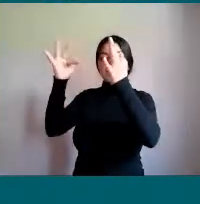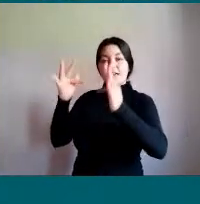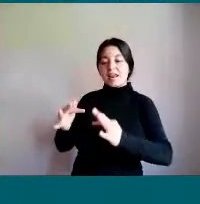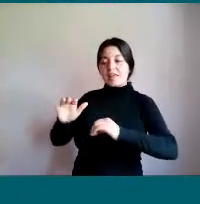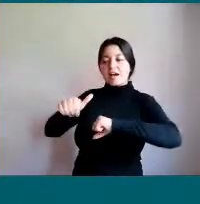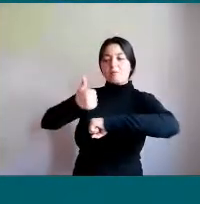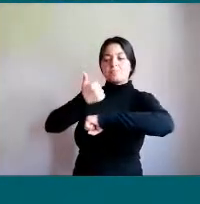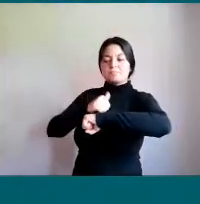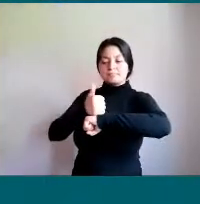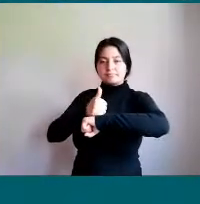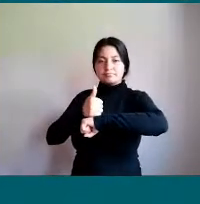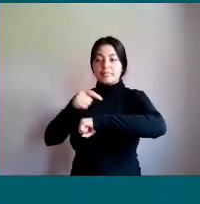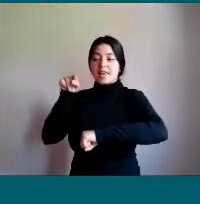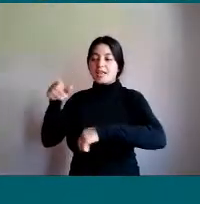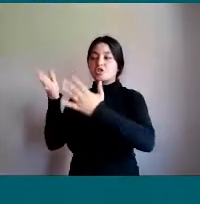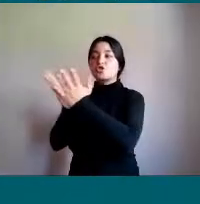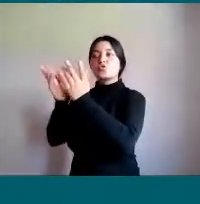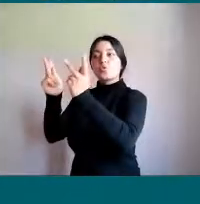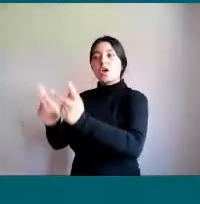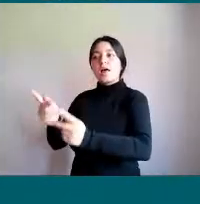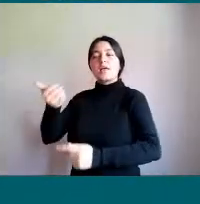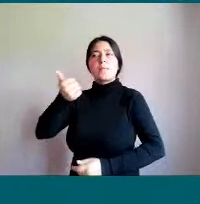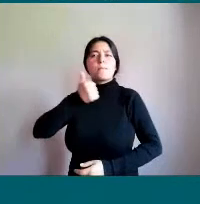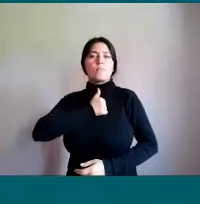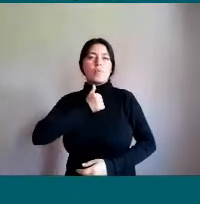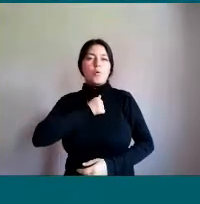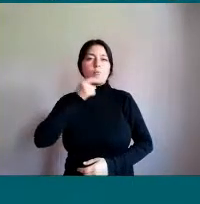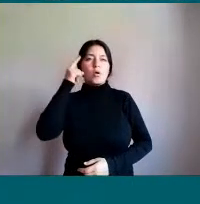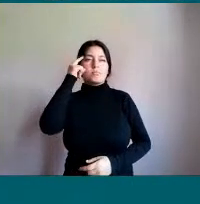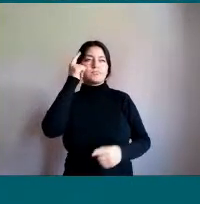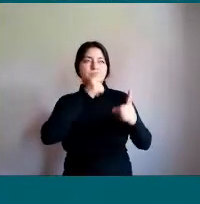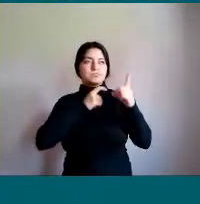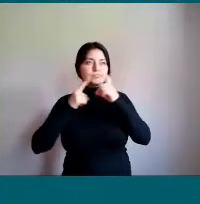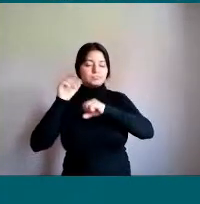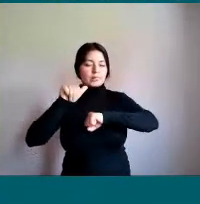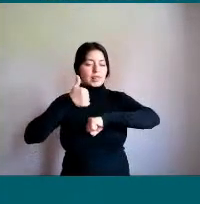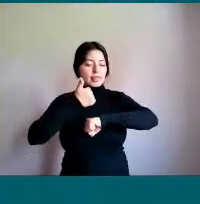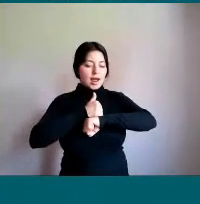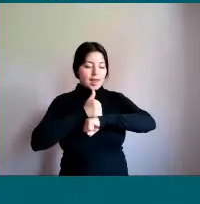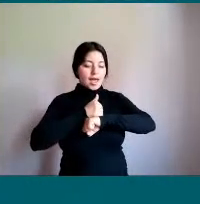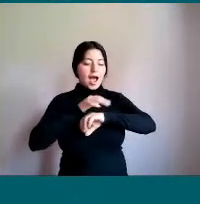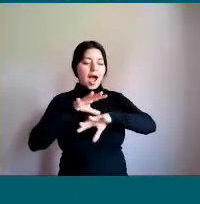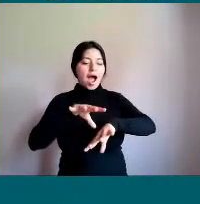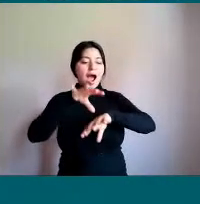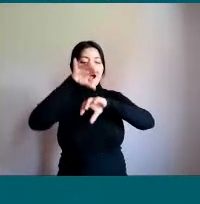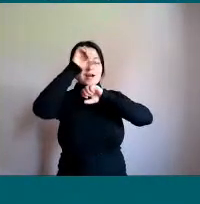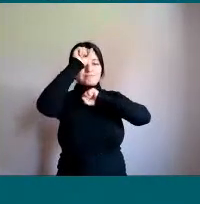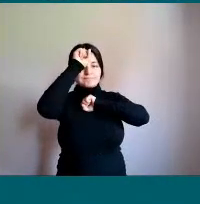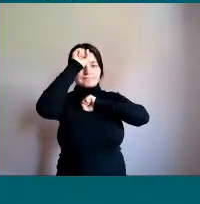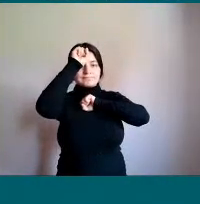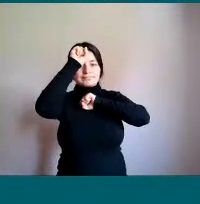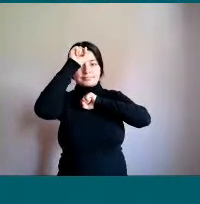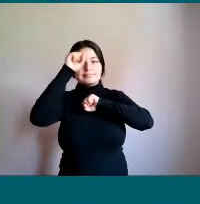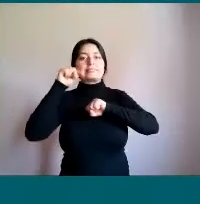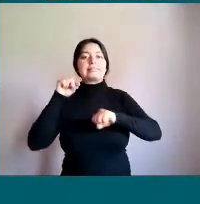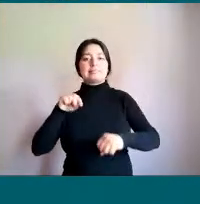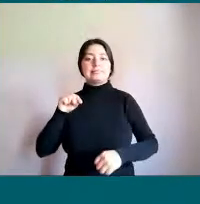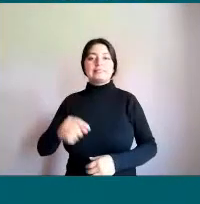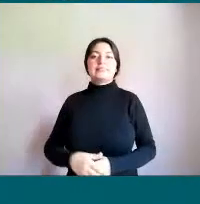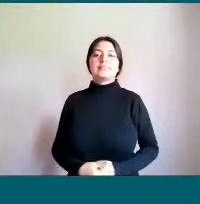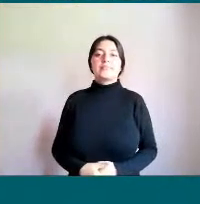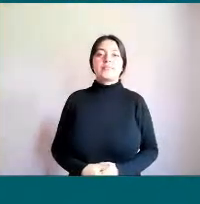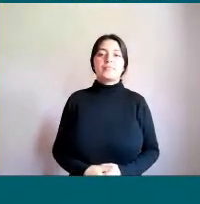hacer más despacio. Perfecto. La tarea le va a permitir al alumnado desarrollar